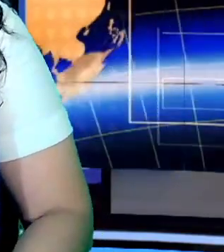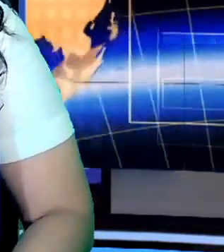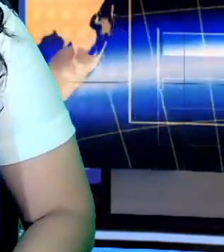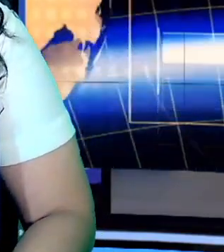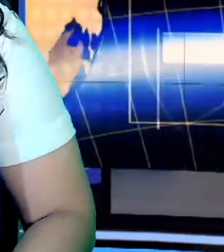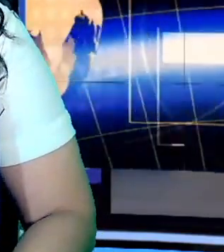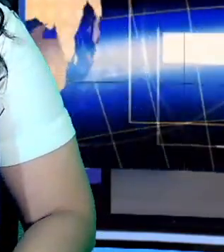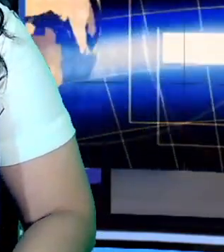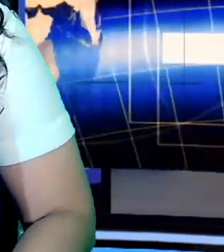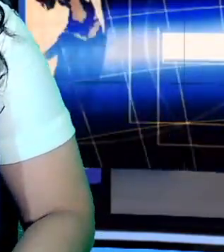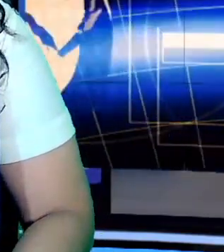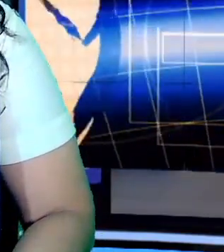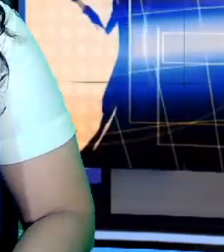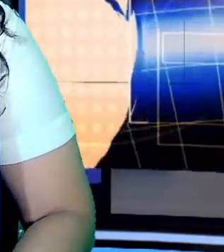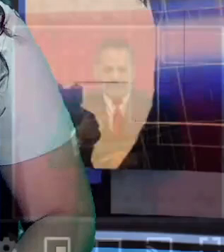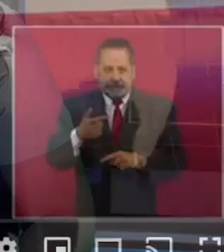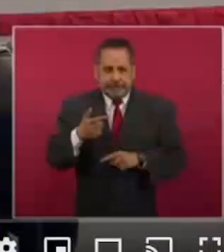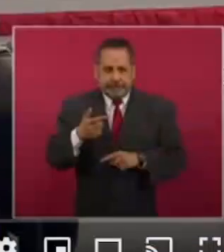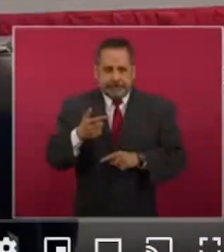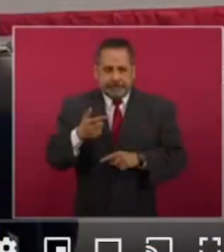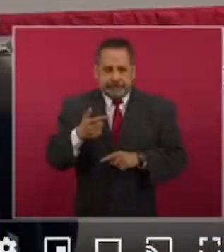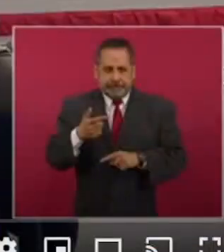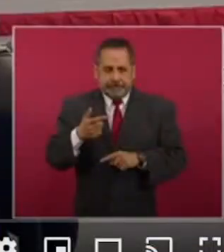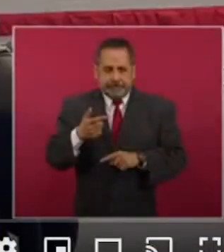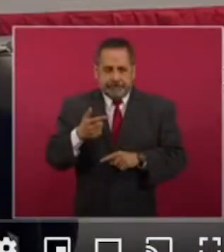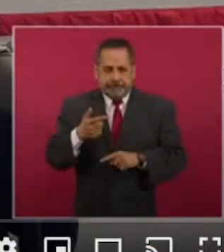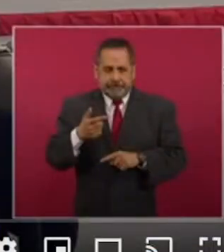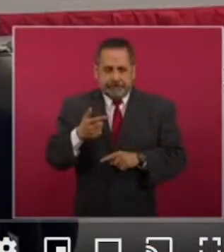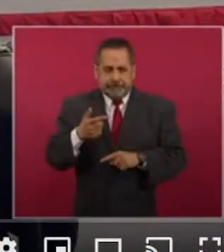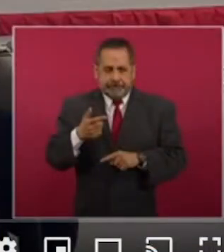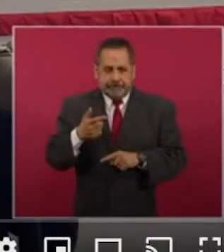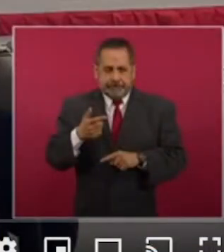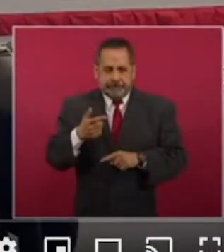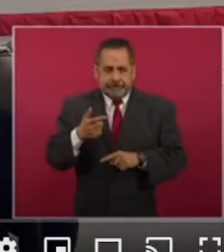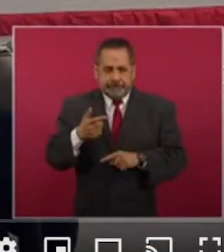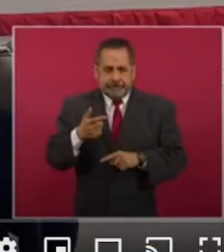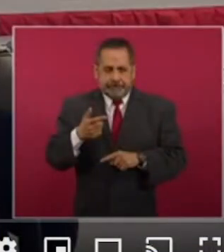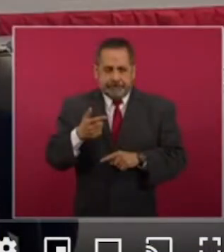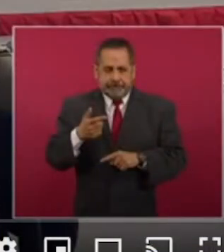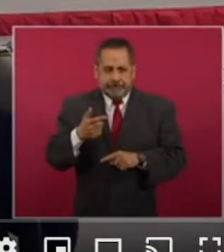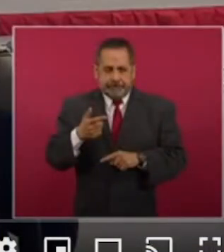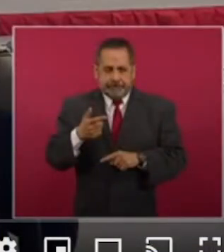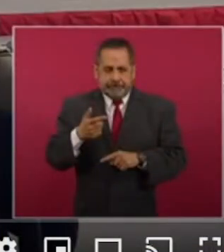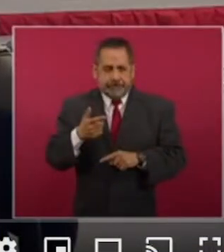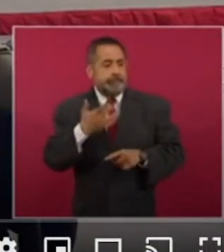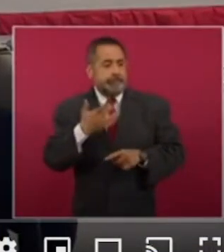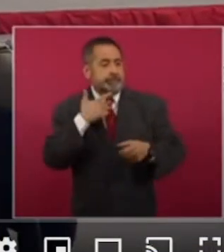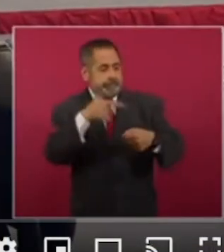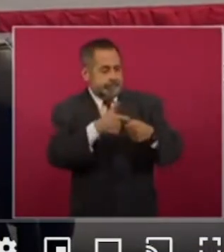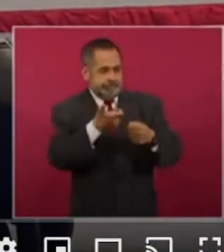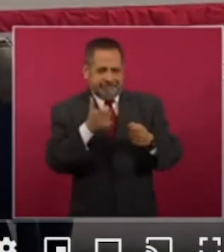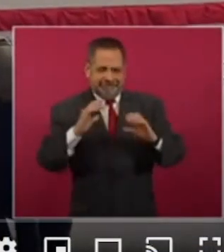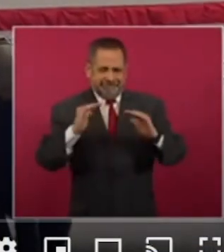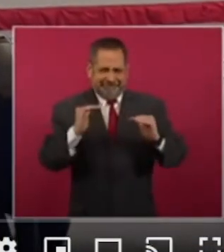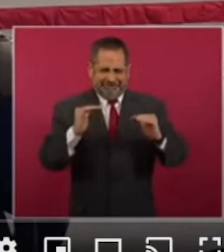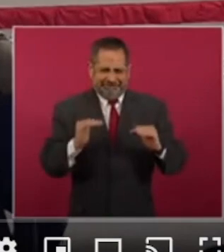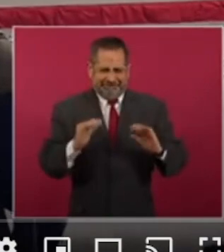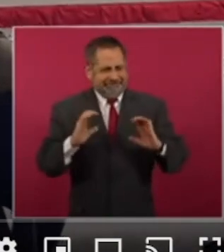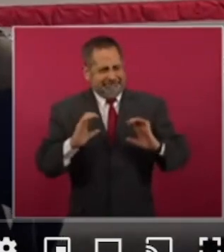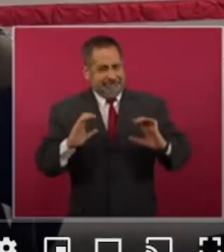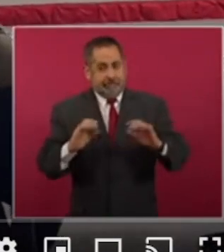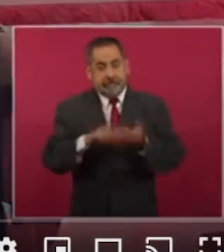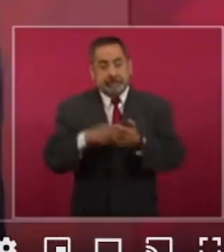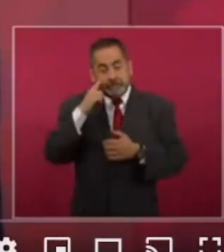ante esta situación. Siguiendo con esto, vamos escuchando lo que comentó el presidente López Obrador. Quitando el